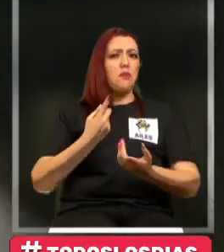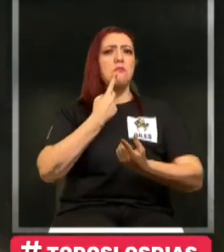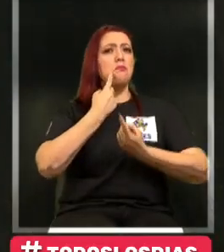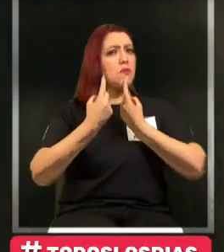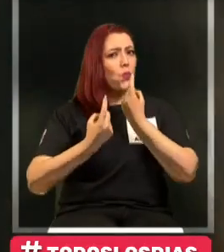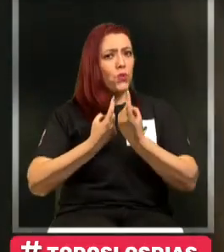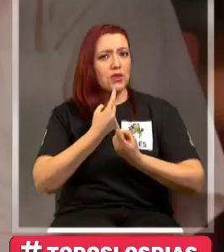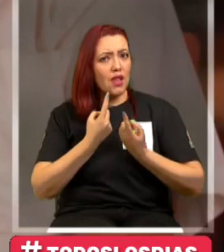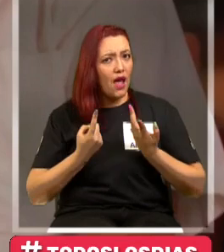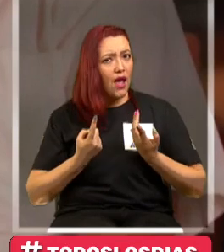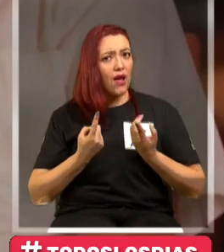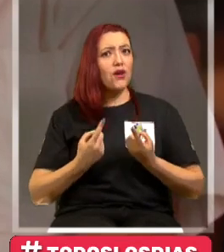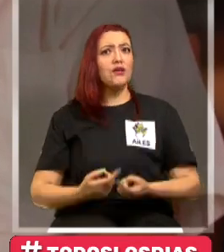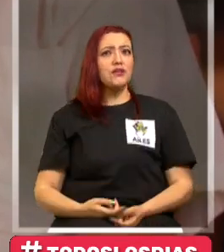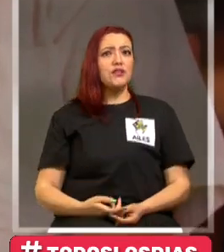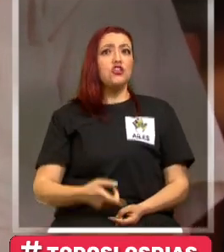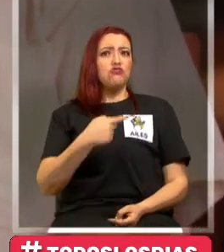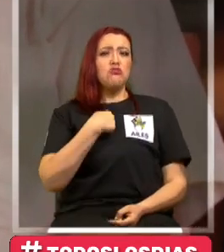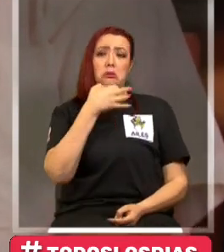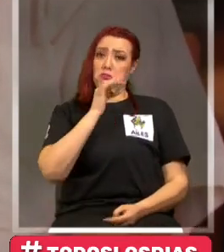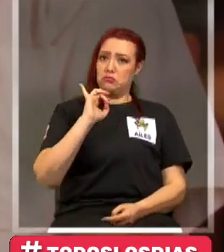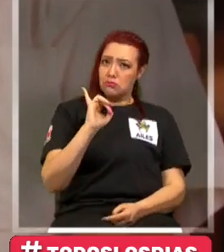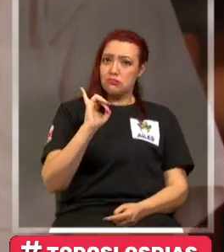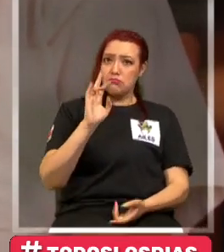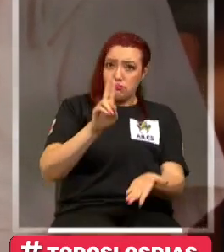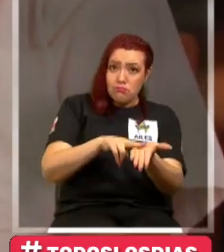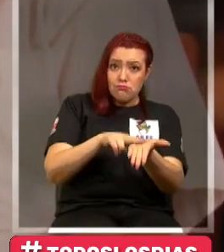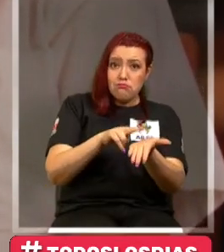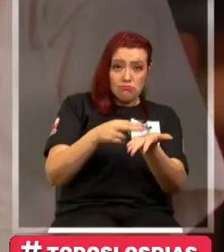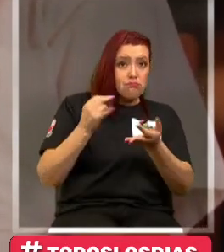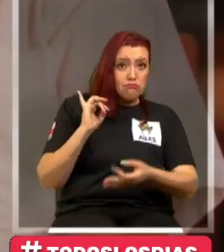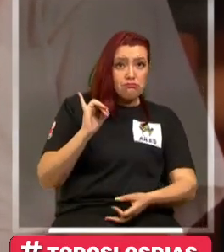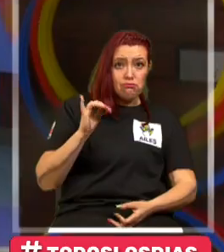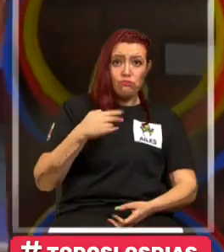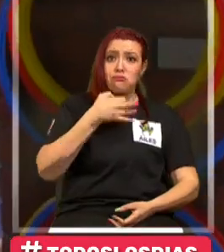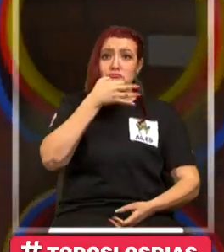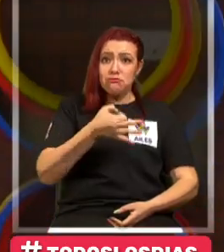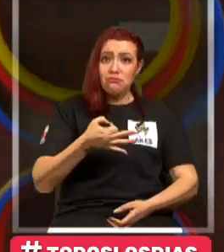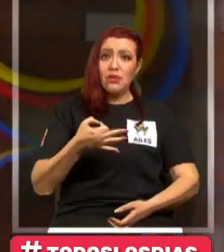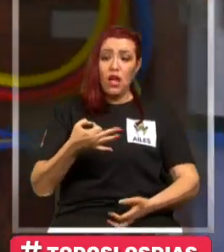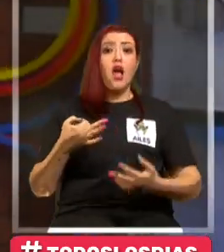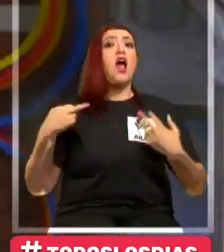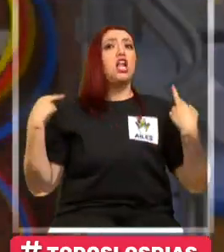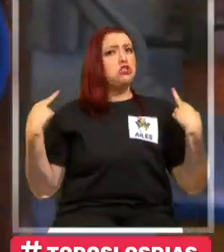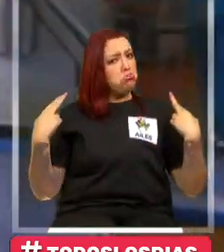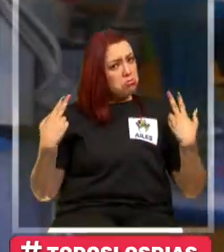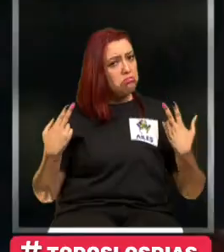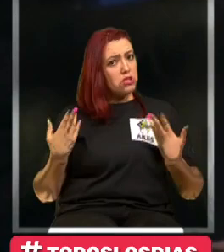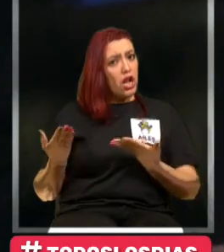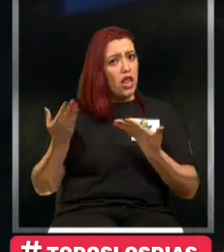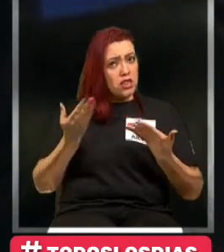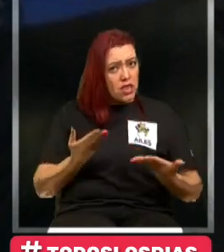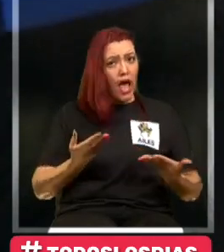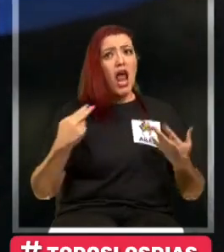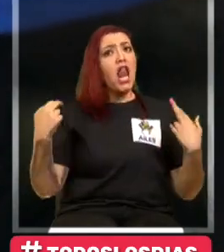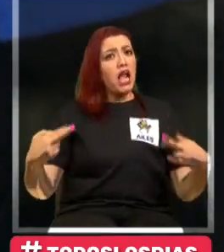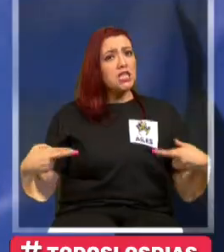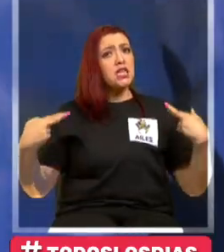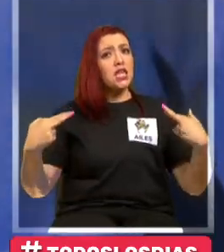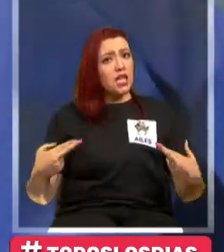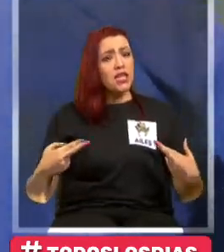preguntado. Y yo le digo, sí, sí es verdad. Le digo, le dan la sillita a David, le cambian el carrito, la